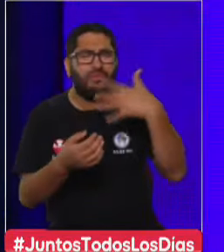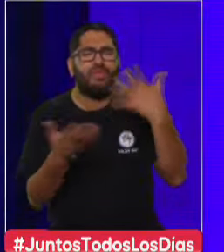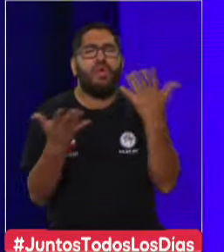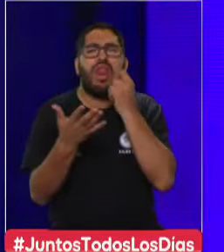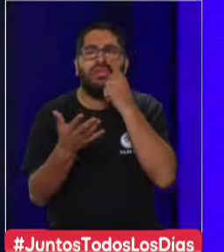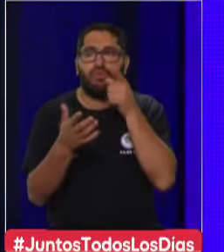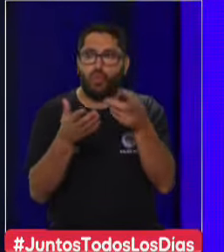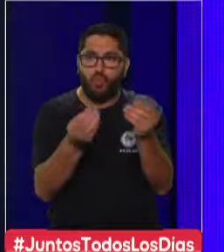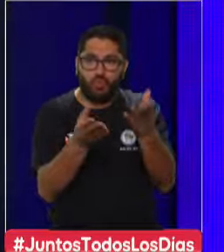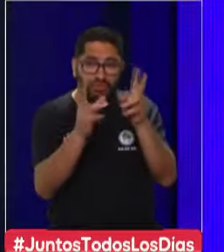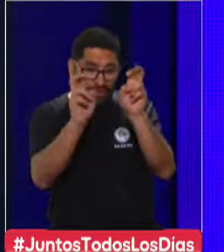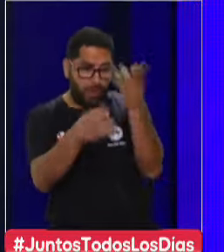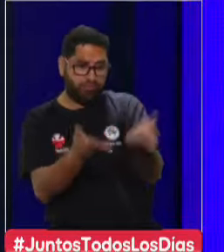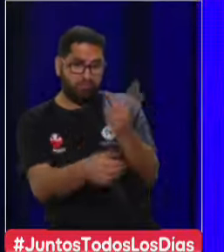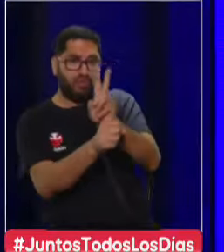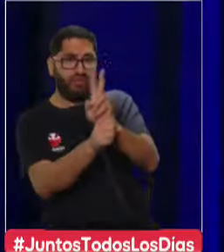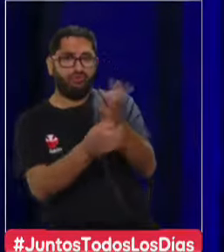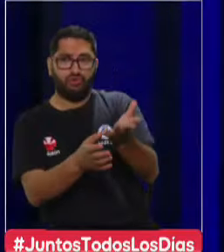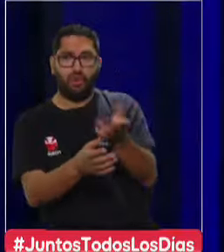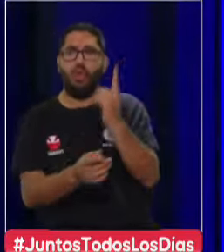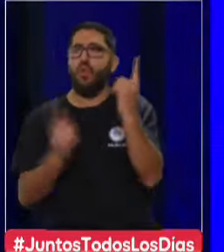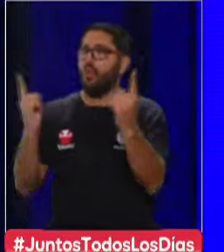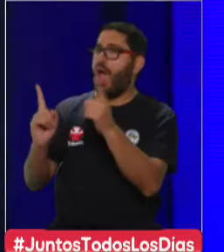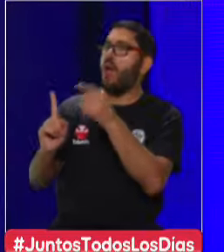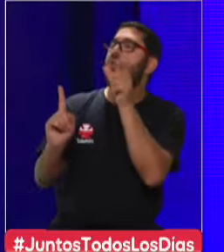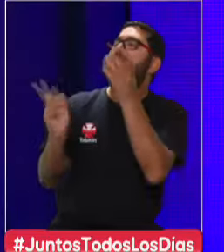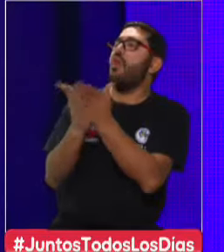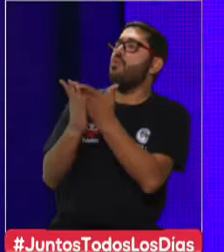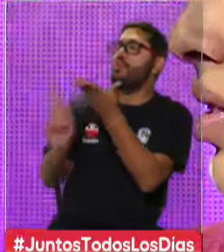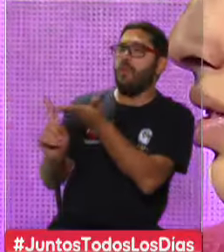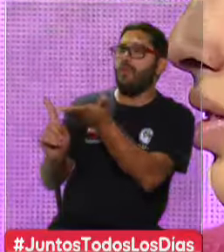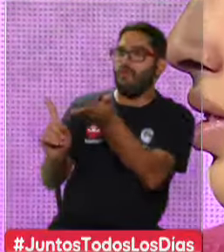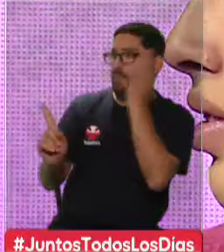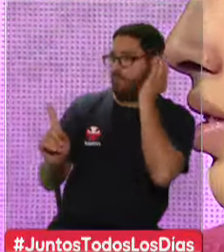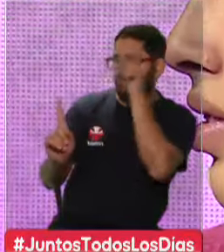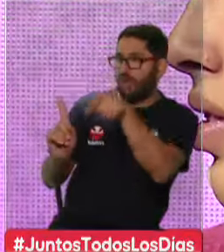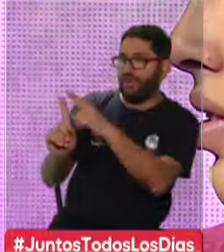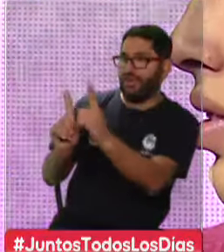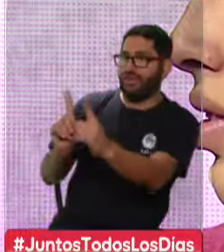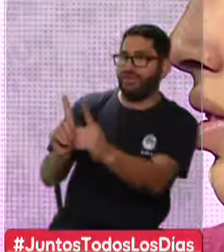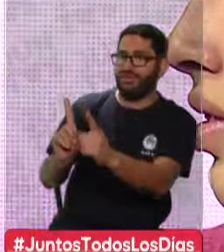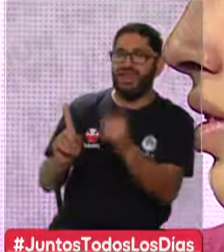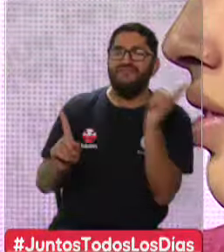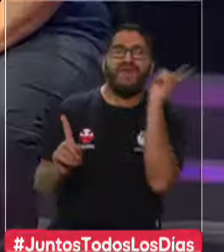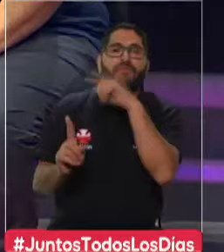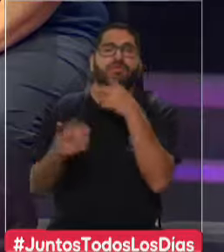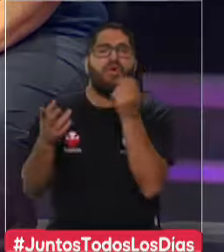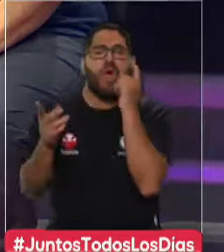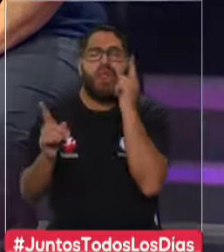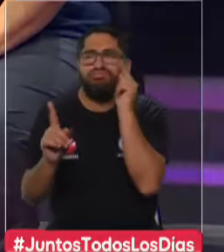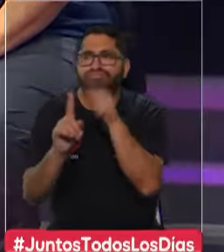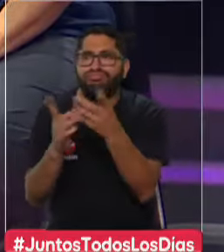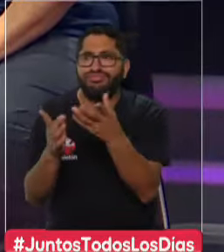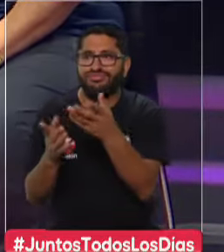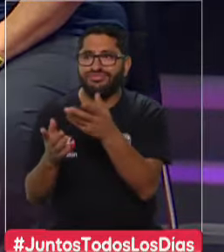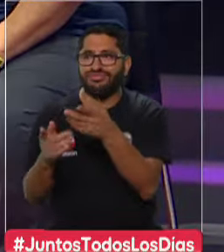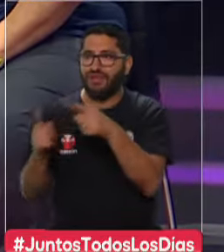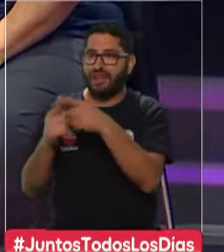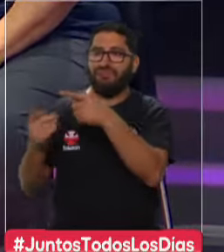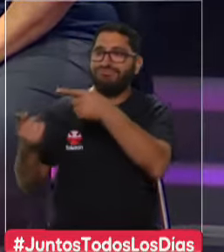tocó una alumna. Hablando de la cadena de favores, esa alumna finalmente termina devolviendo lo que aprendió de